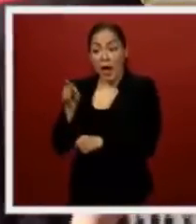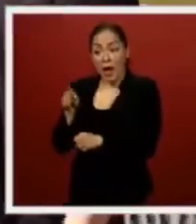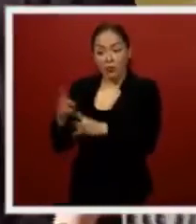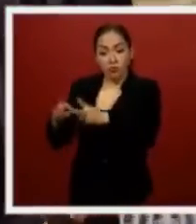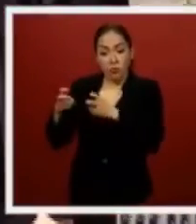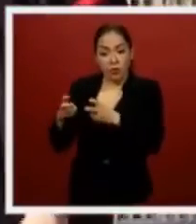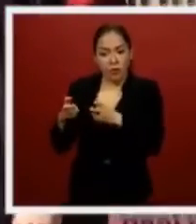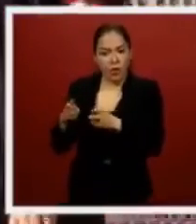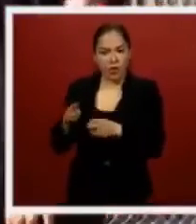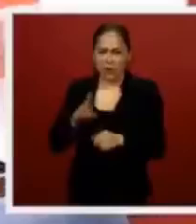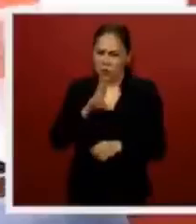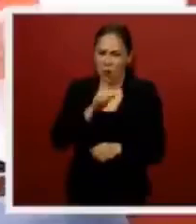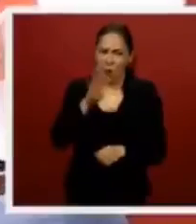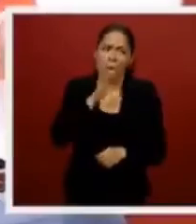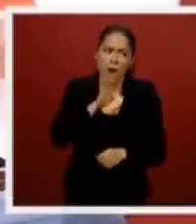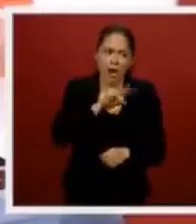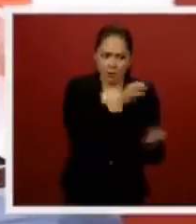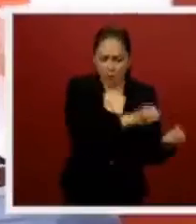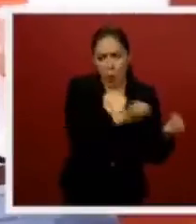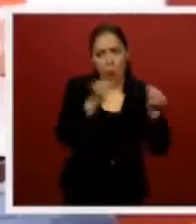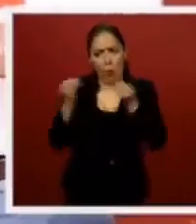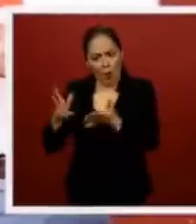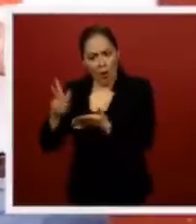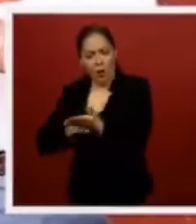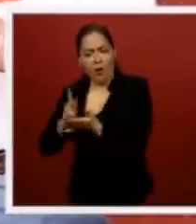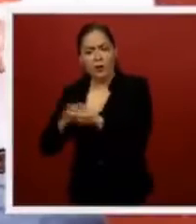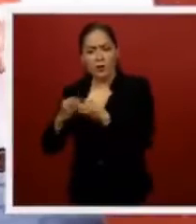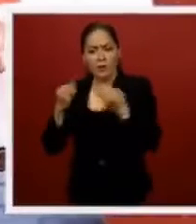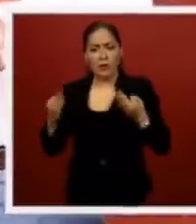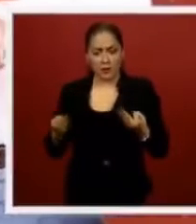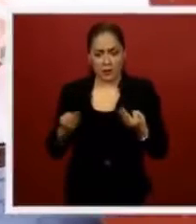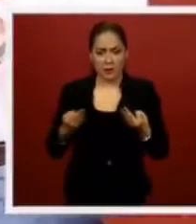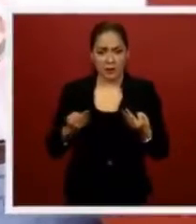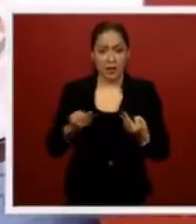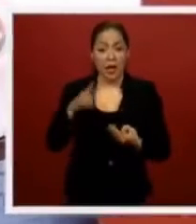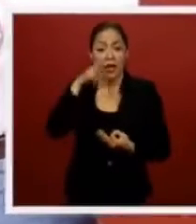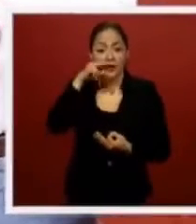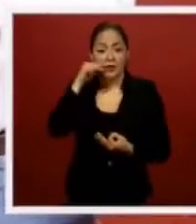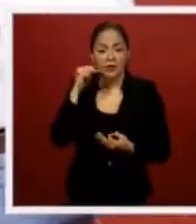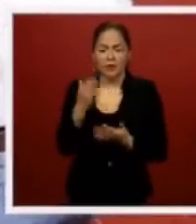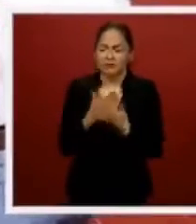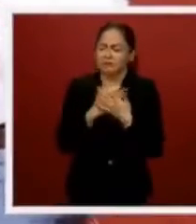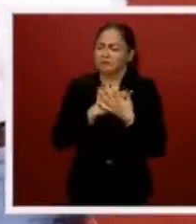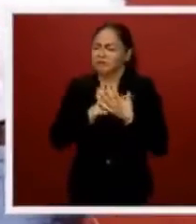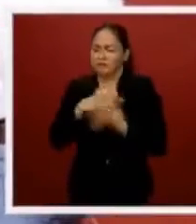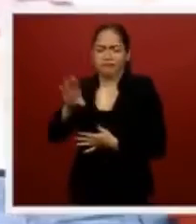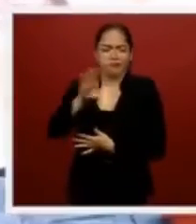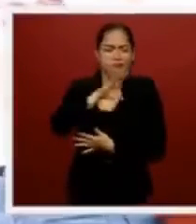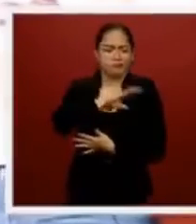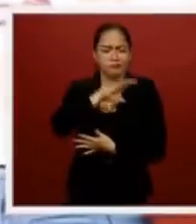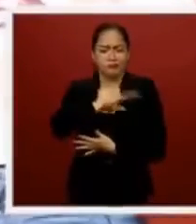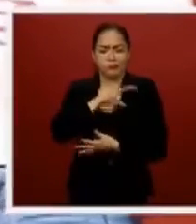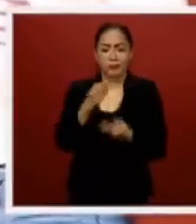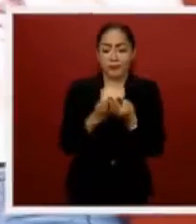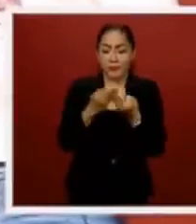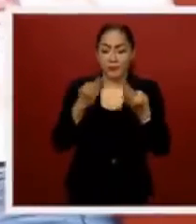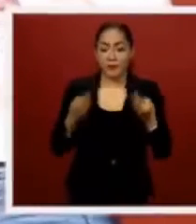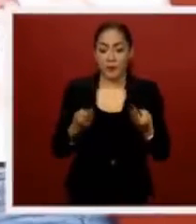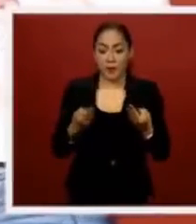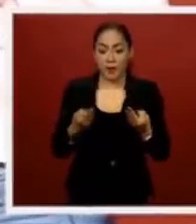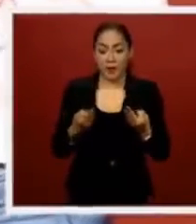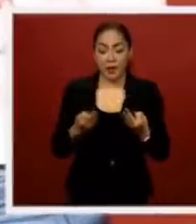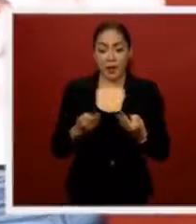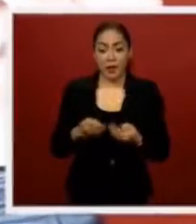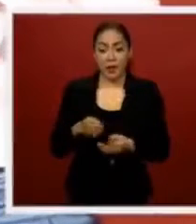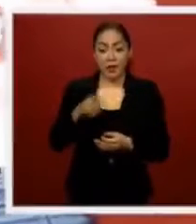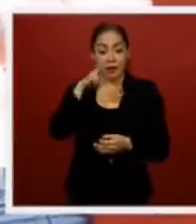Entonces Zapata lucha por la tierra. Zapata le tiene cariño a la tierra. Zapata quiere respeto a la